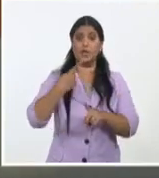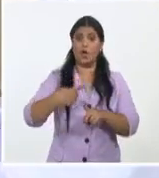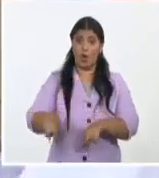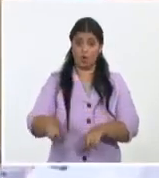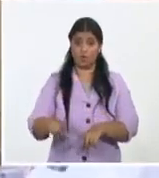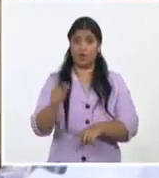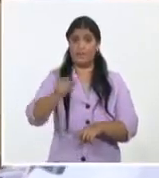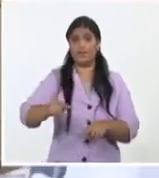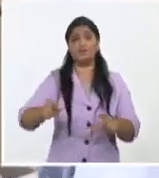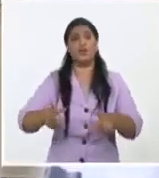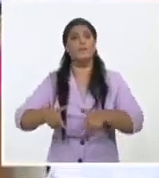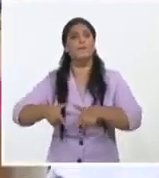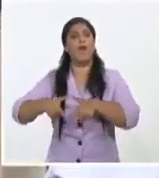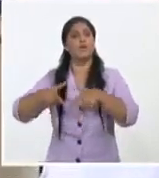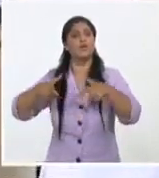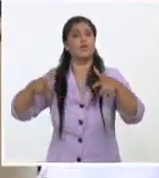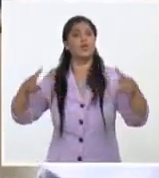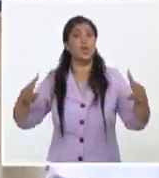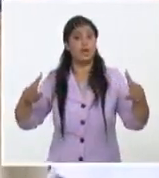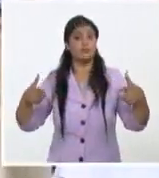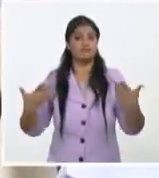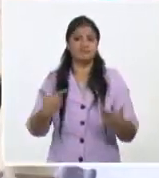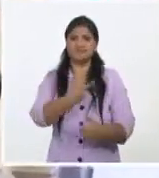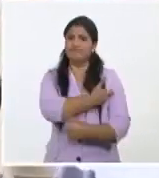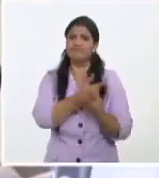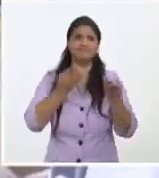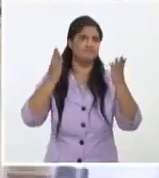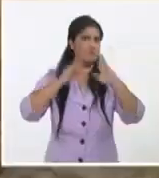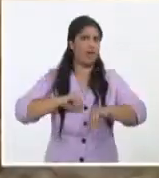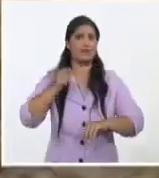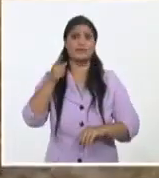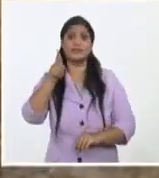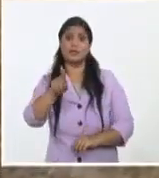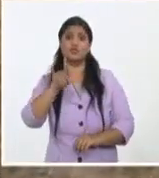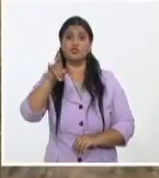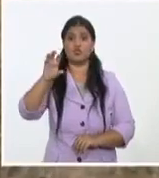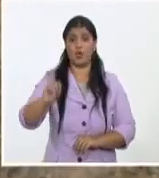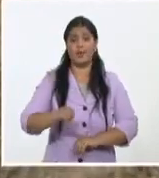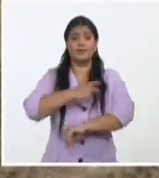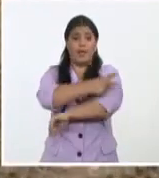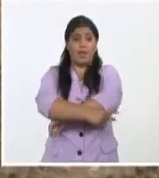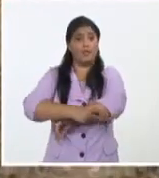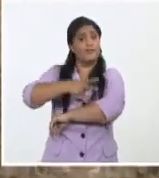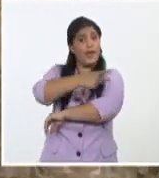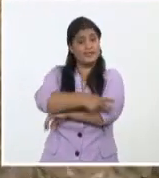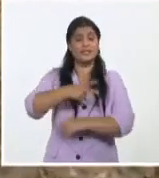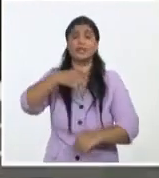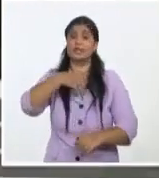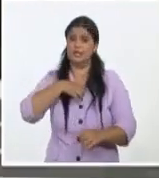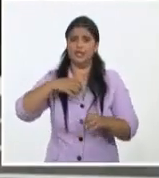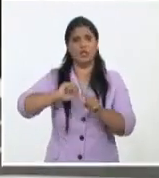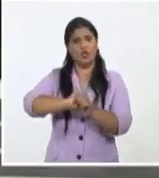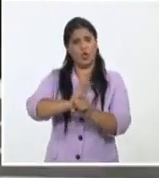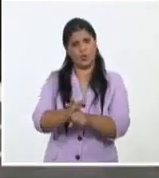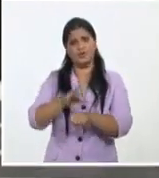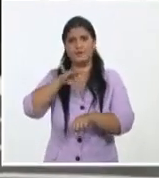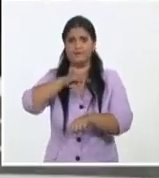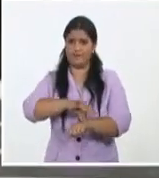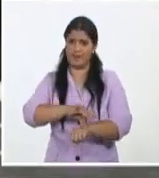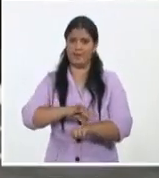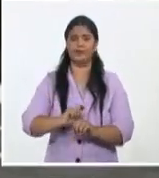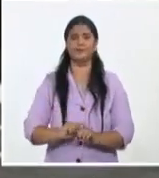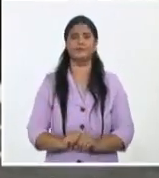ola de contagios sigue cobrando vidas en 190 países, las transnacionales farmacéuticas rigen las leyes del